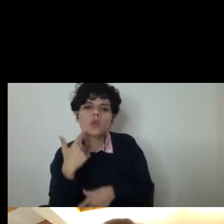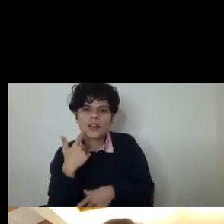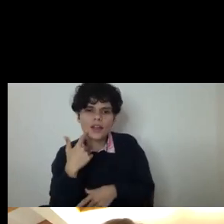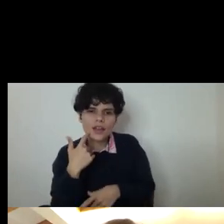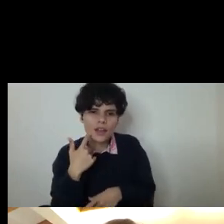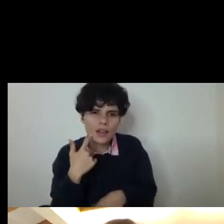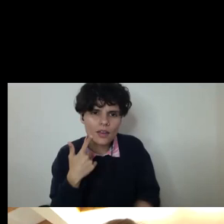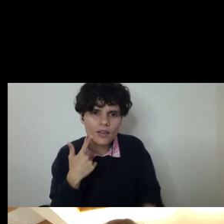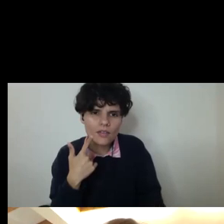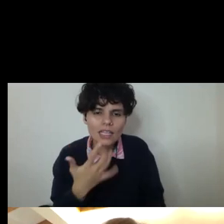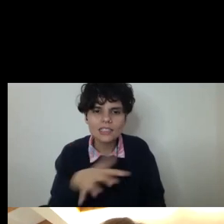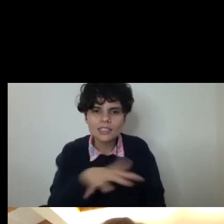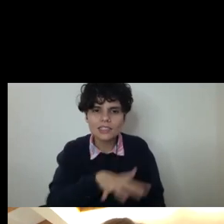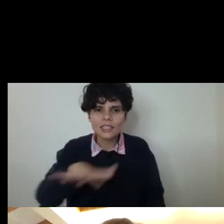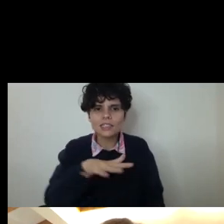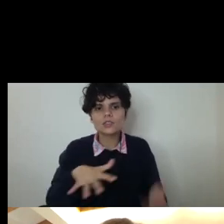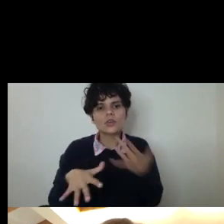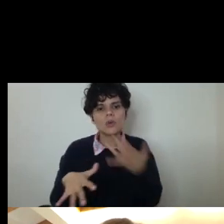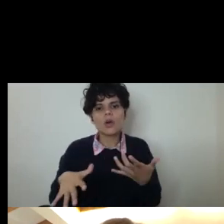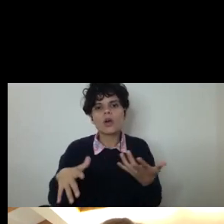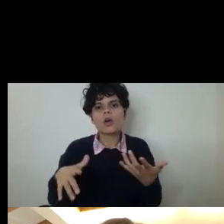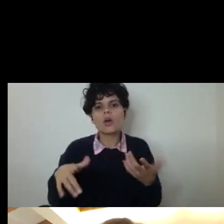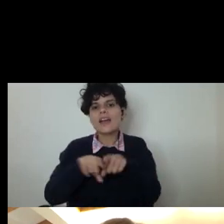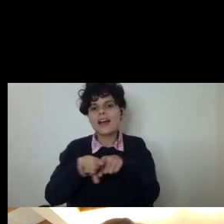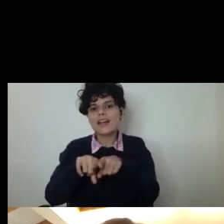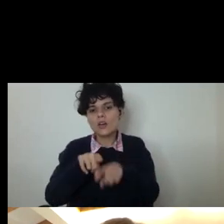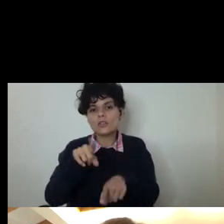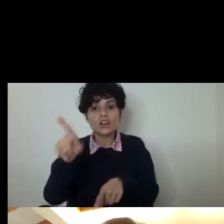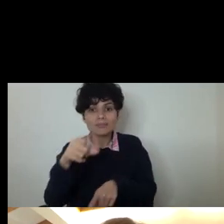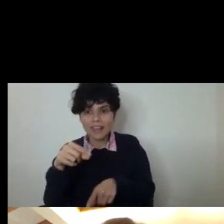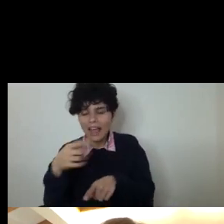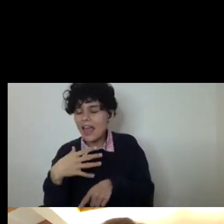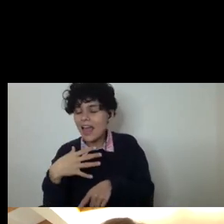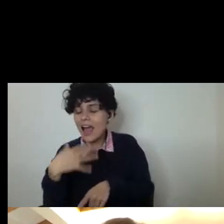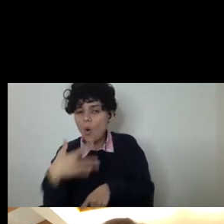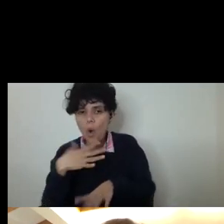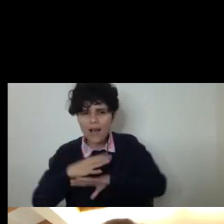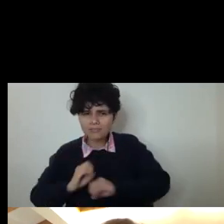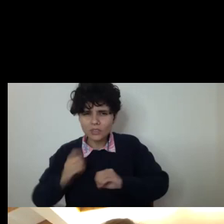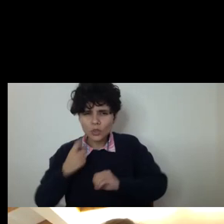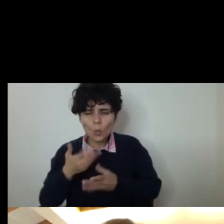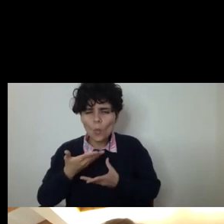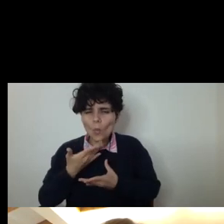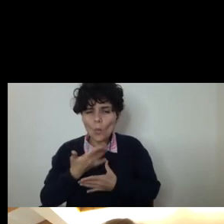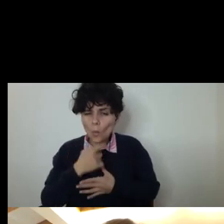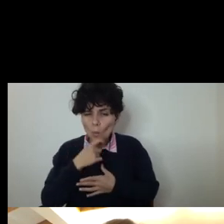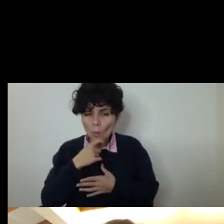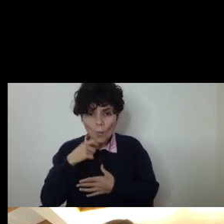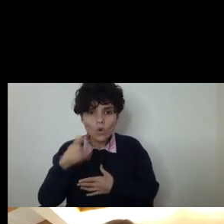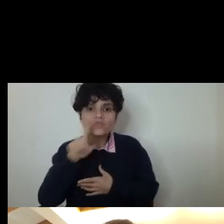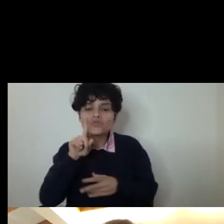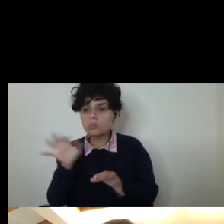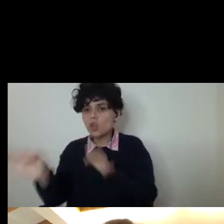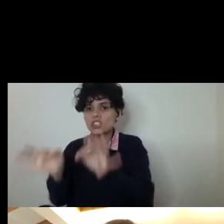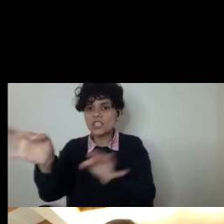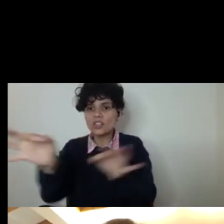el Oasis Maze, en que la rata, que está deprivada de agua, se encuentra frente a una serie de pocillos, y que hay un pocillo